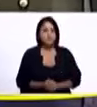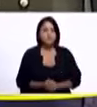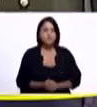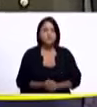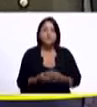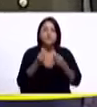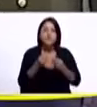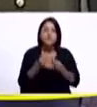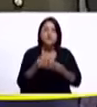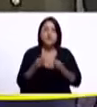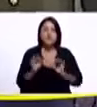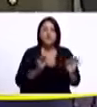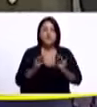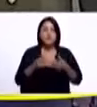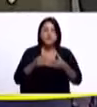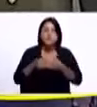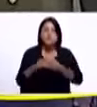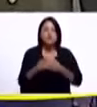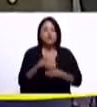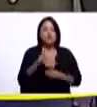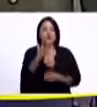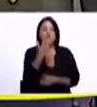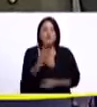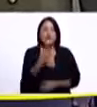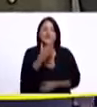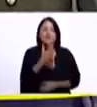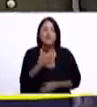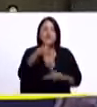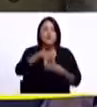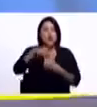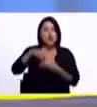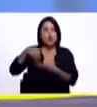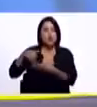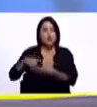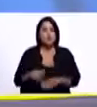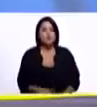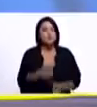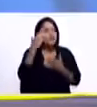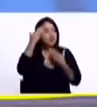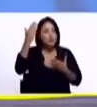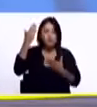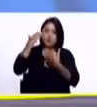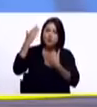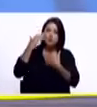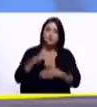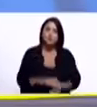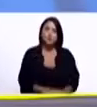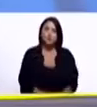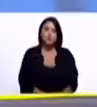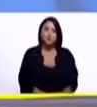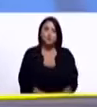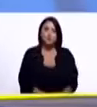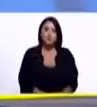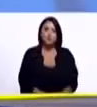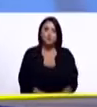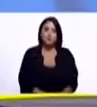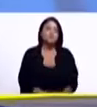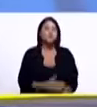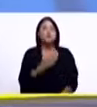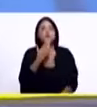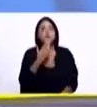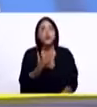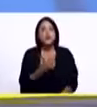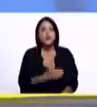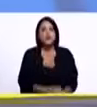gran referéndum. Bueno, mi saludo permanente. Muchas gracias. Espero, bueno,